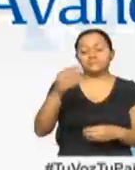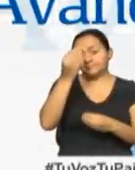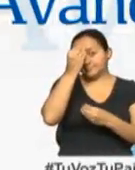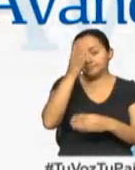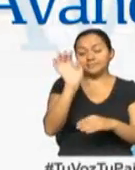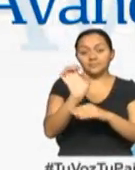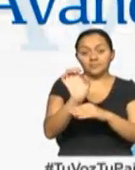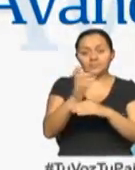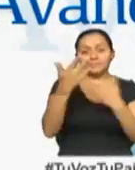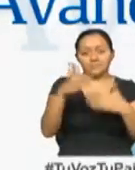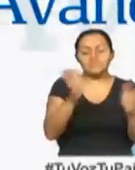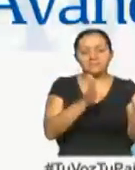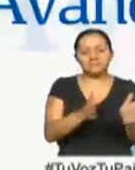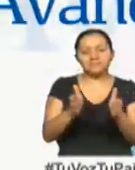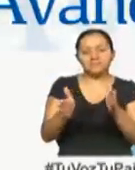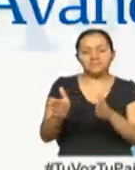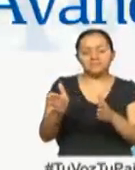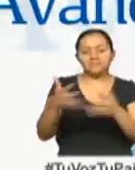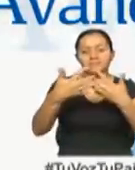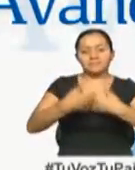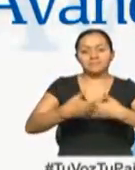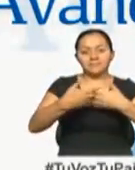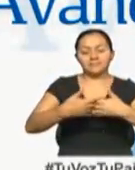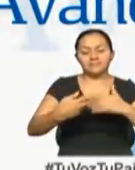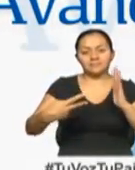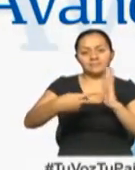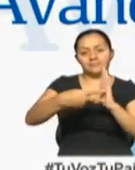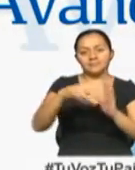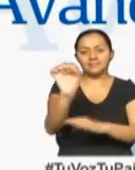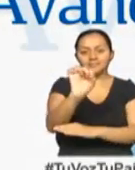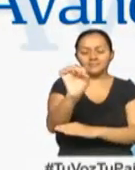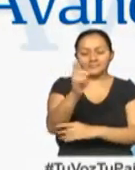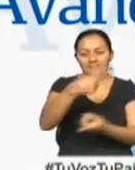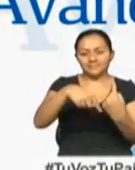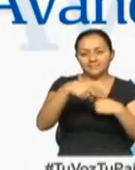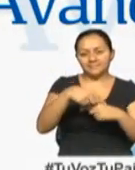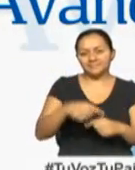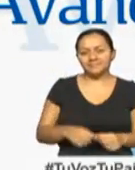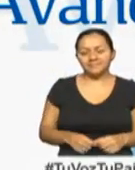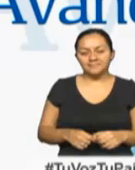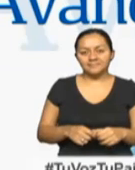contaremos que Ecuador pronto contará con la primera fábrica de autos eléctricos. Con eso volvemos.